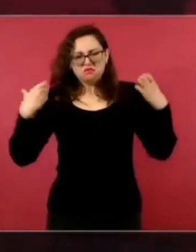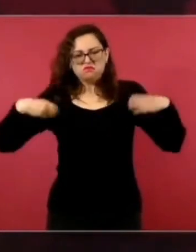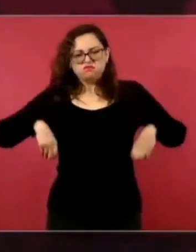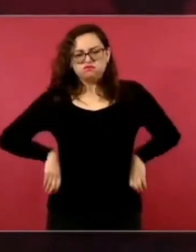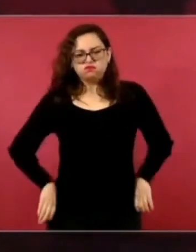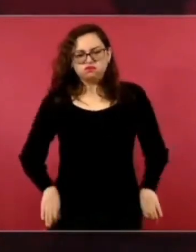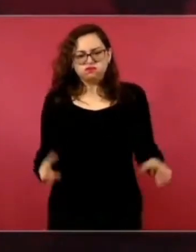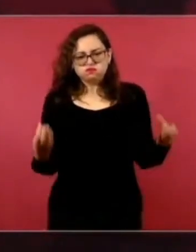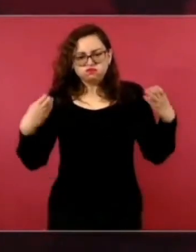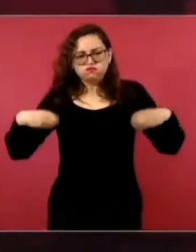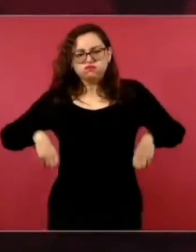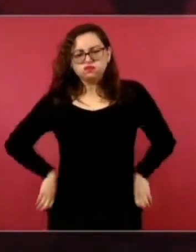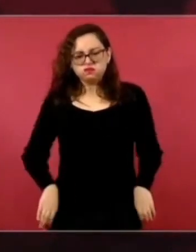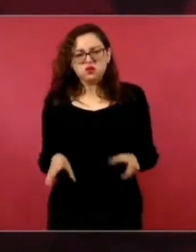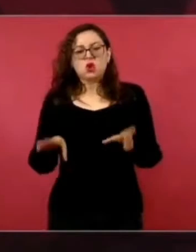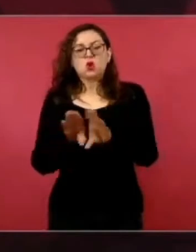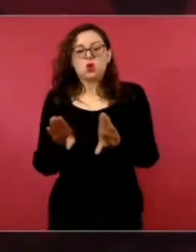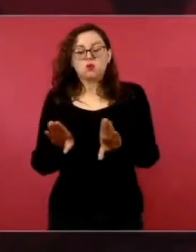y que